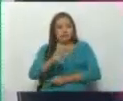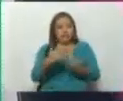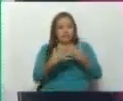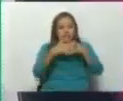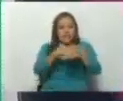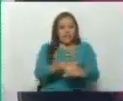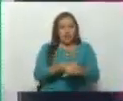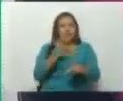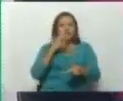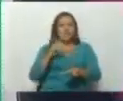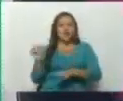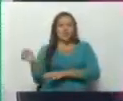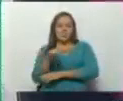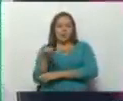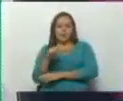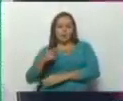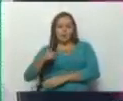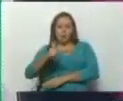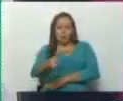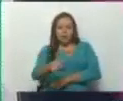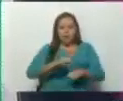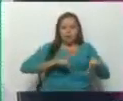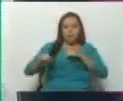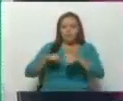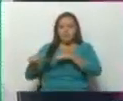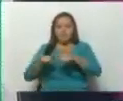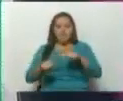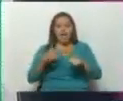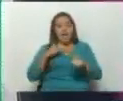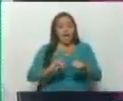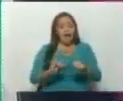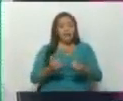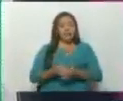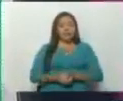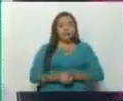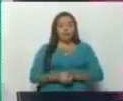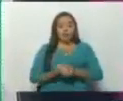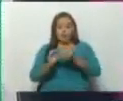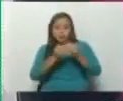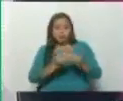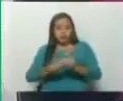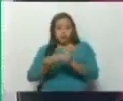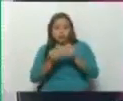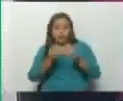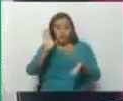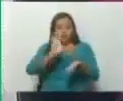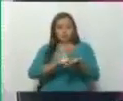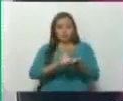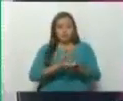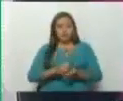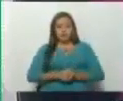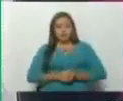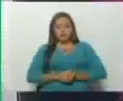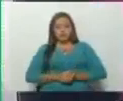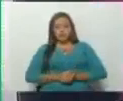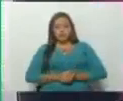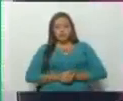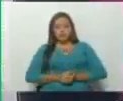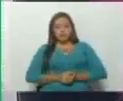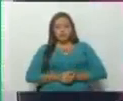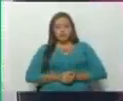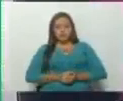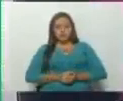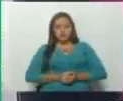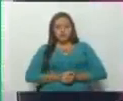el tema del transporte y la movilidad, que son partes de un equipamiento urbano. Y nosotros también